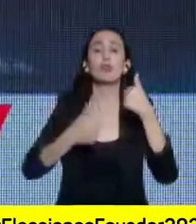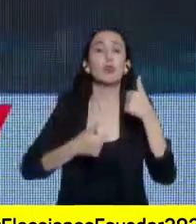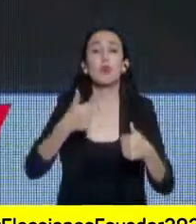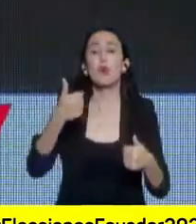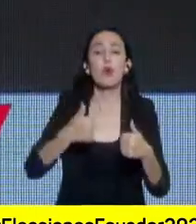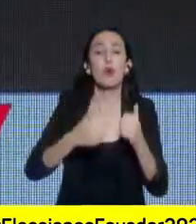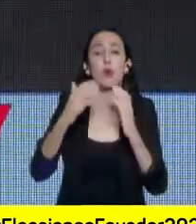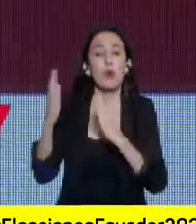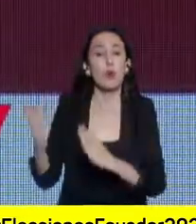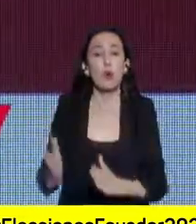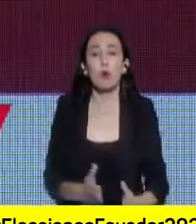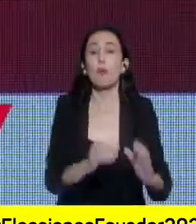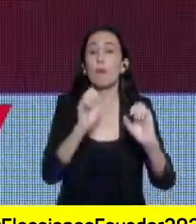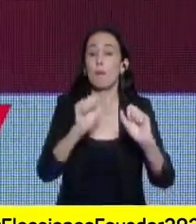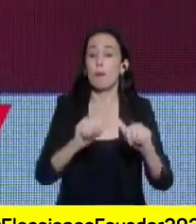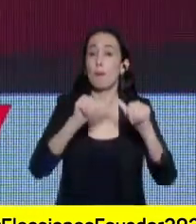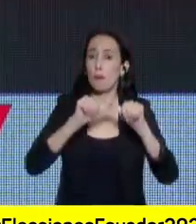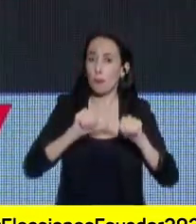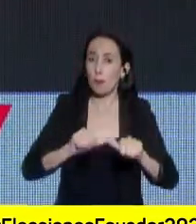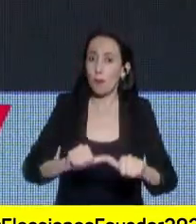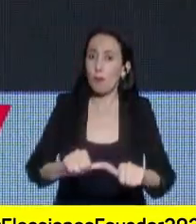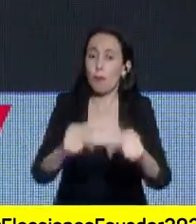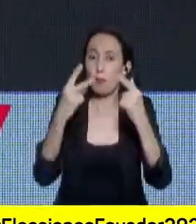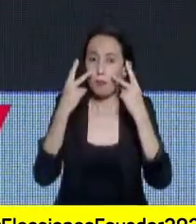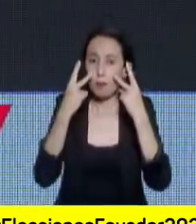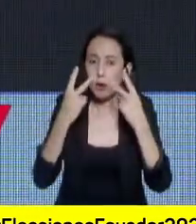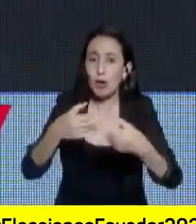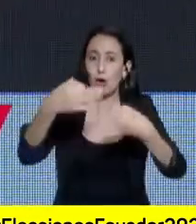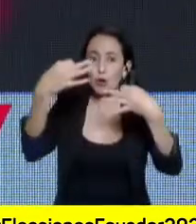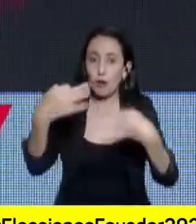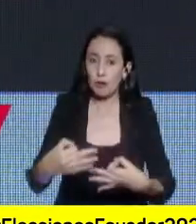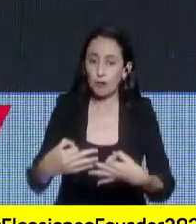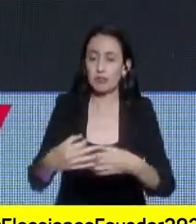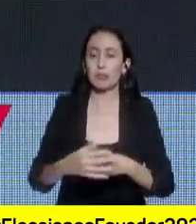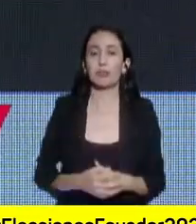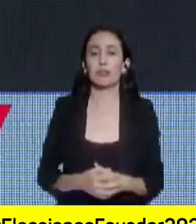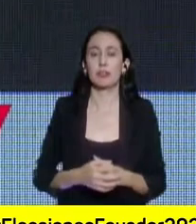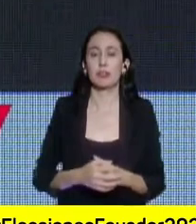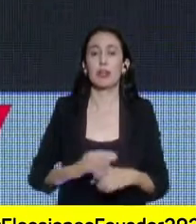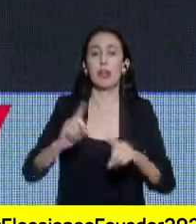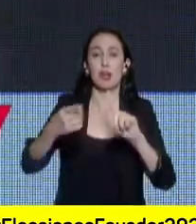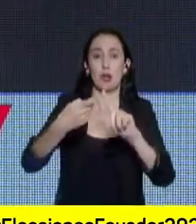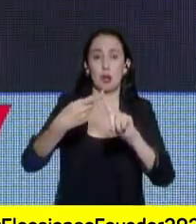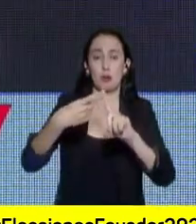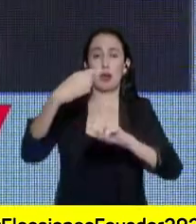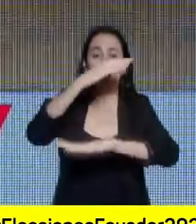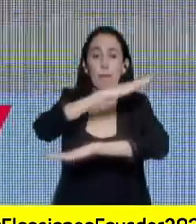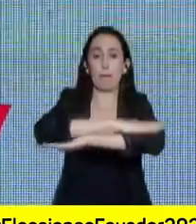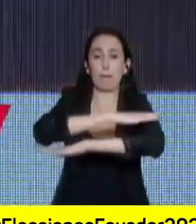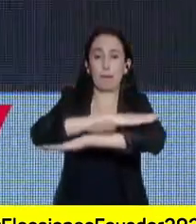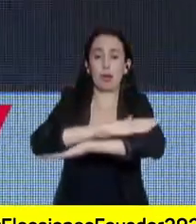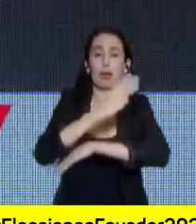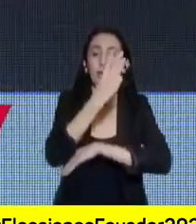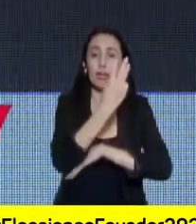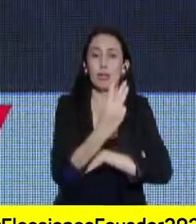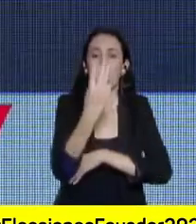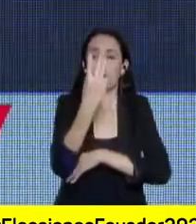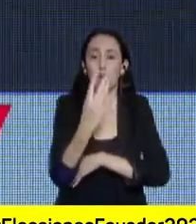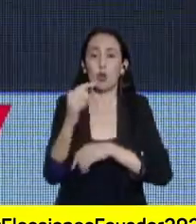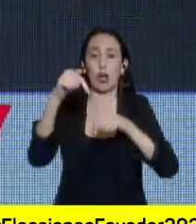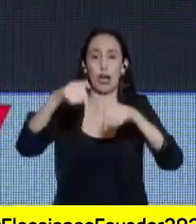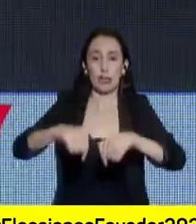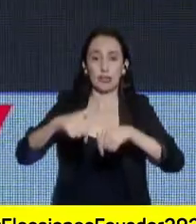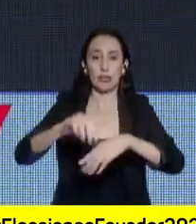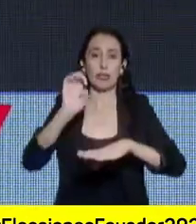oficiales podrán seguirse por los siguientes canales: página web solo para